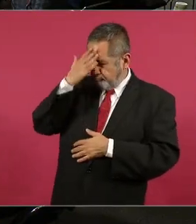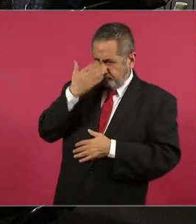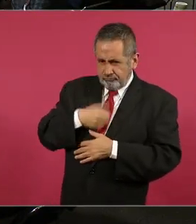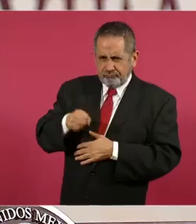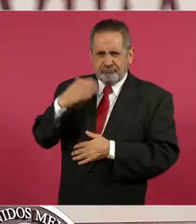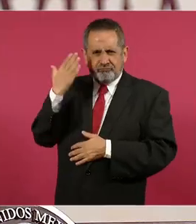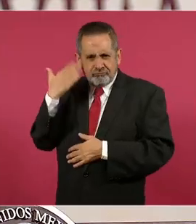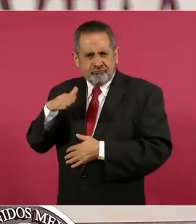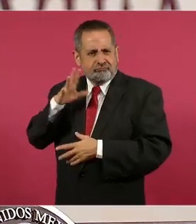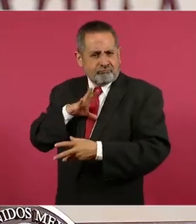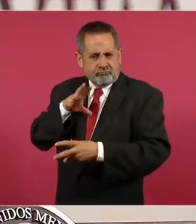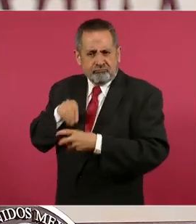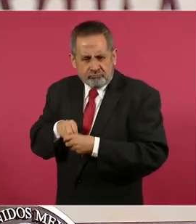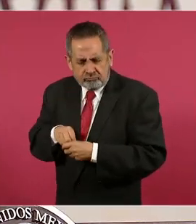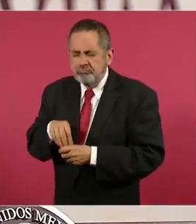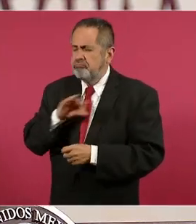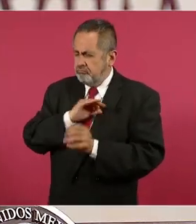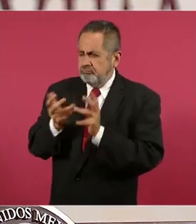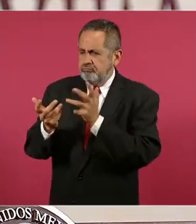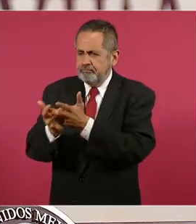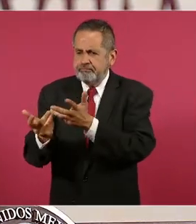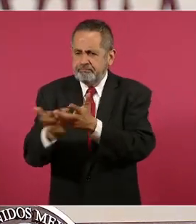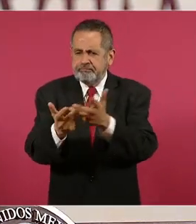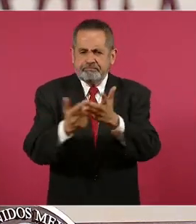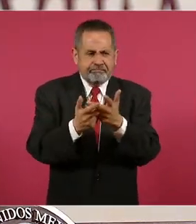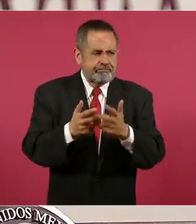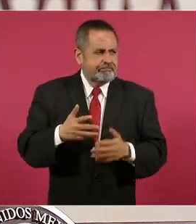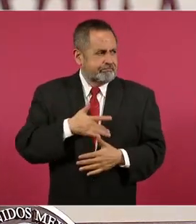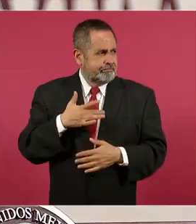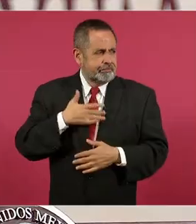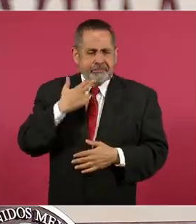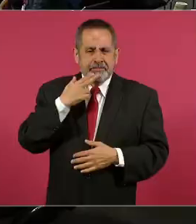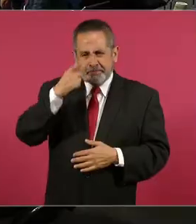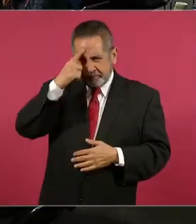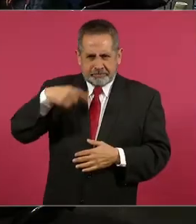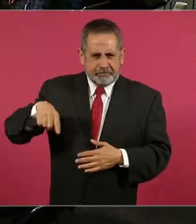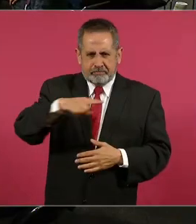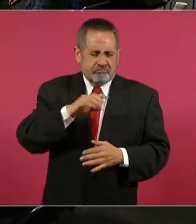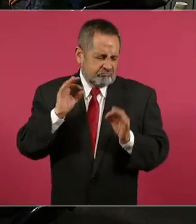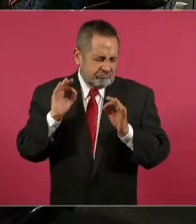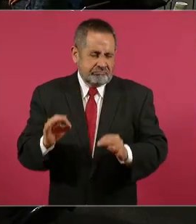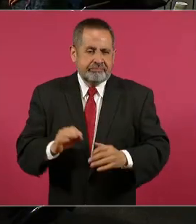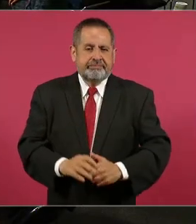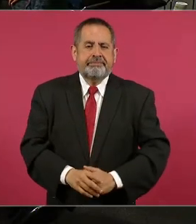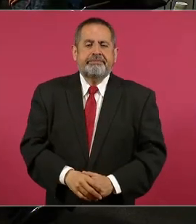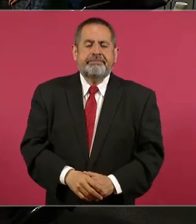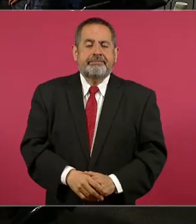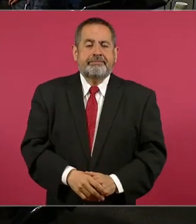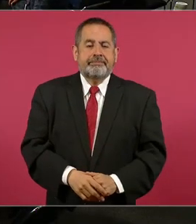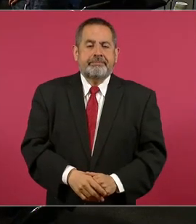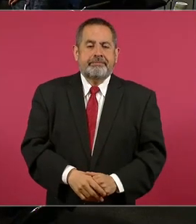conocimientos y se pueden aplicar para beneficio del país.